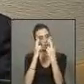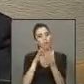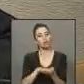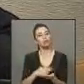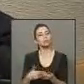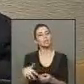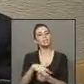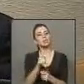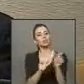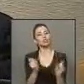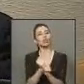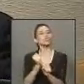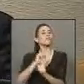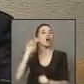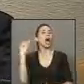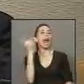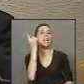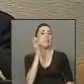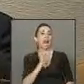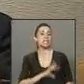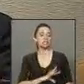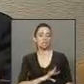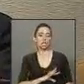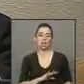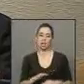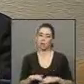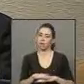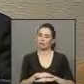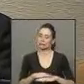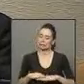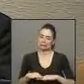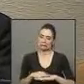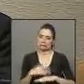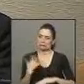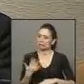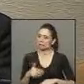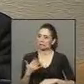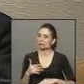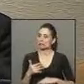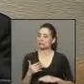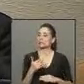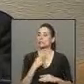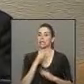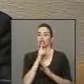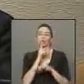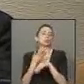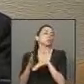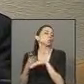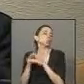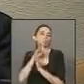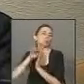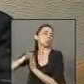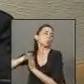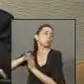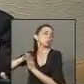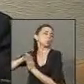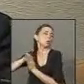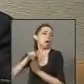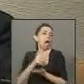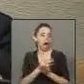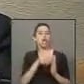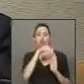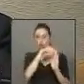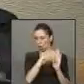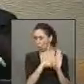trabajadores en general es de una precariedad extraordinaria, aunque queramos ocultarlo y aunque queramos decir que hay normas